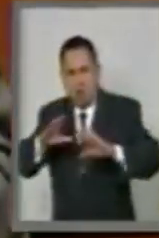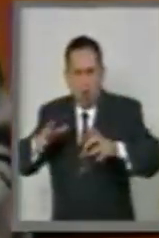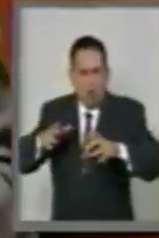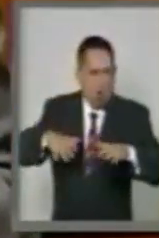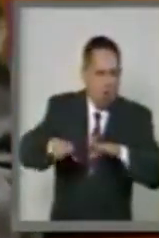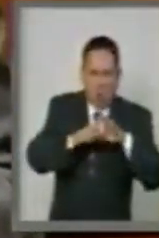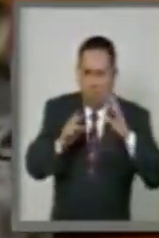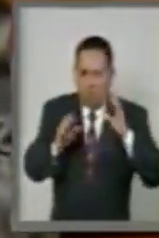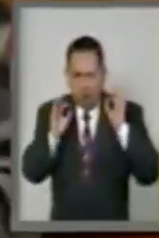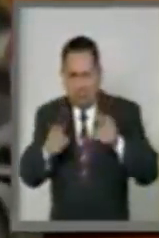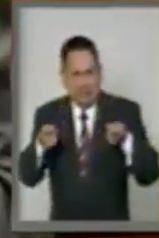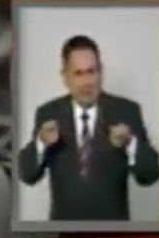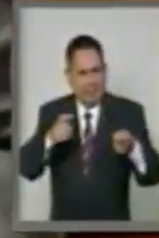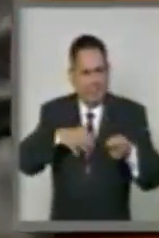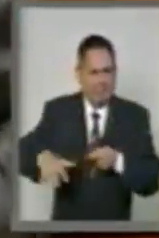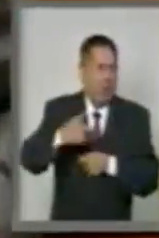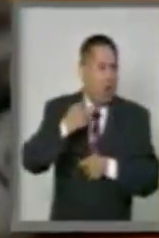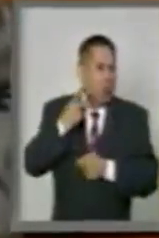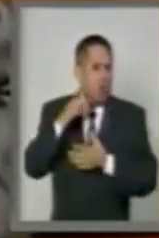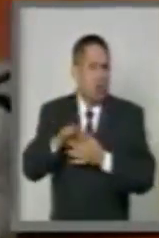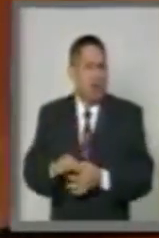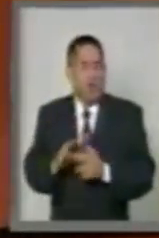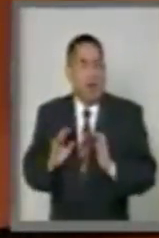entero y a dominar la política